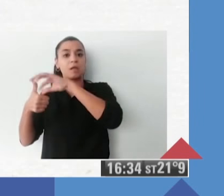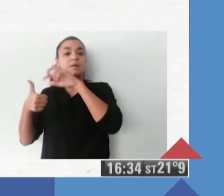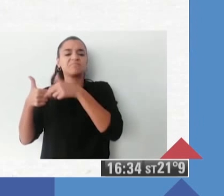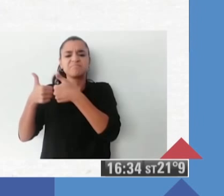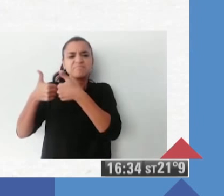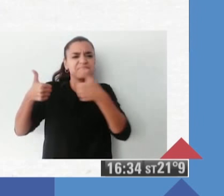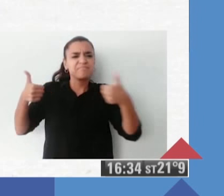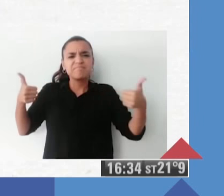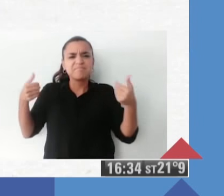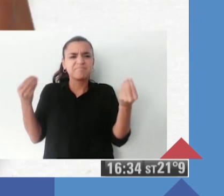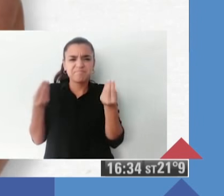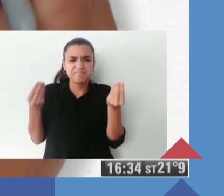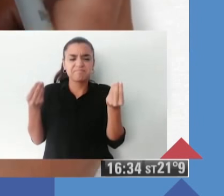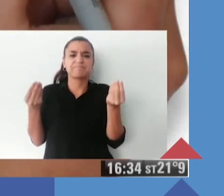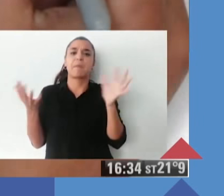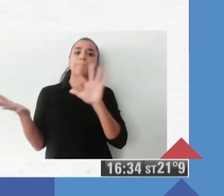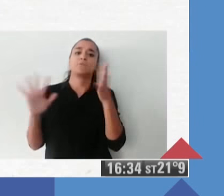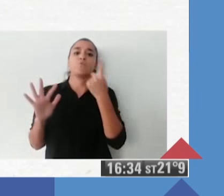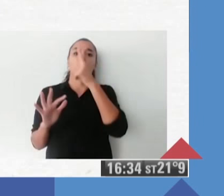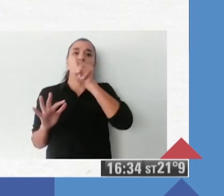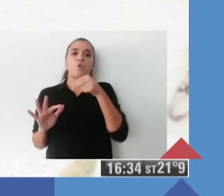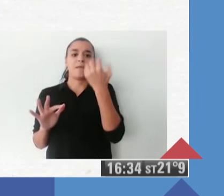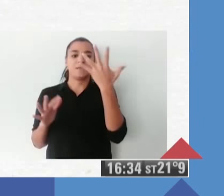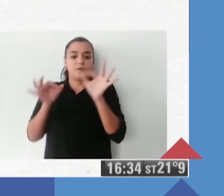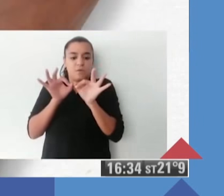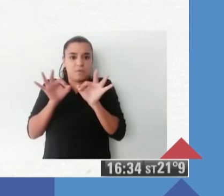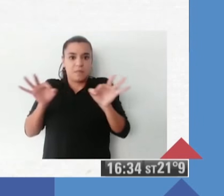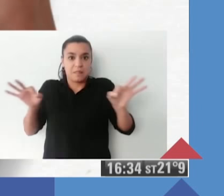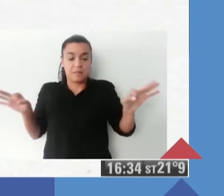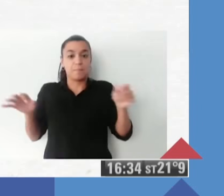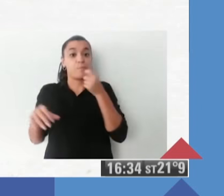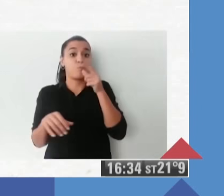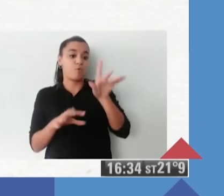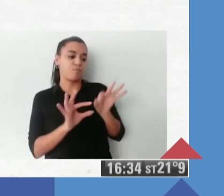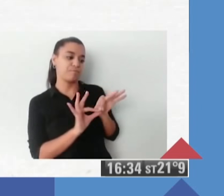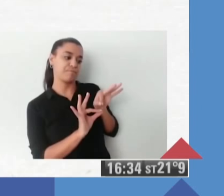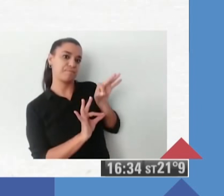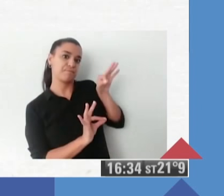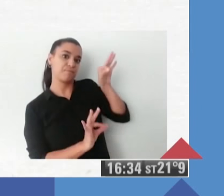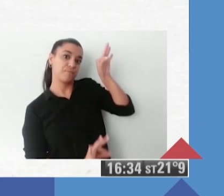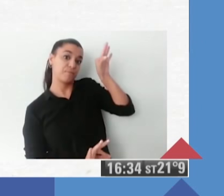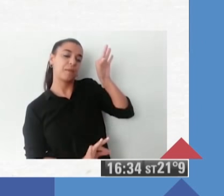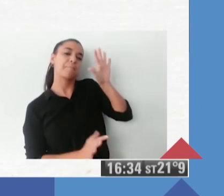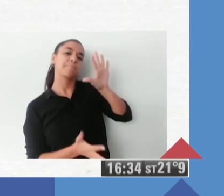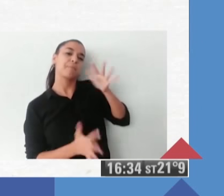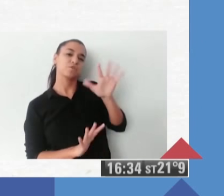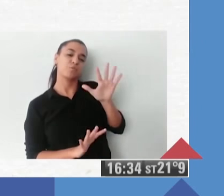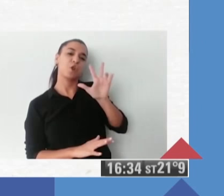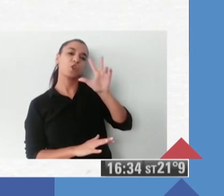¿Qué es una distancia prudente? Alrededor de 1.5 metros. Si medís 1 metro, esto